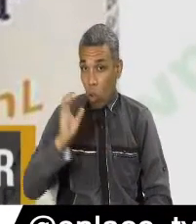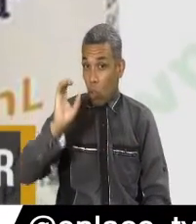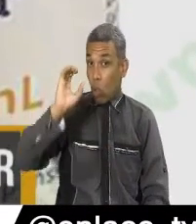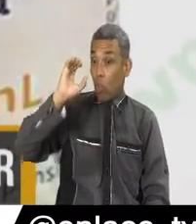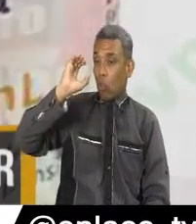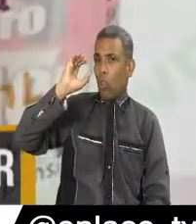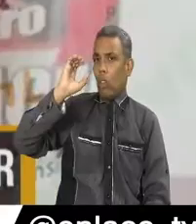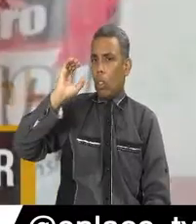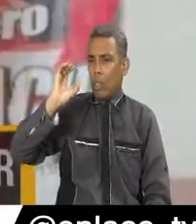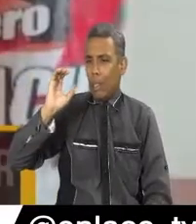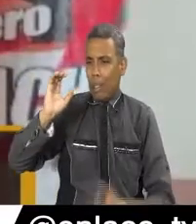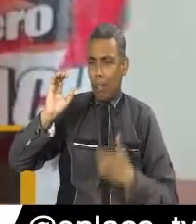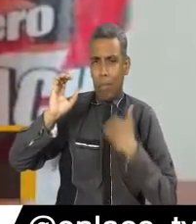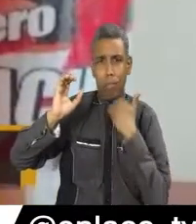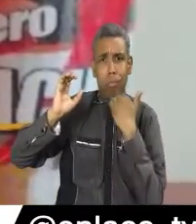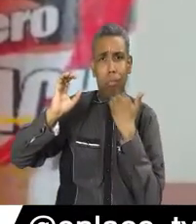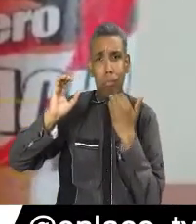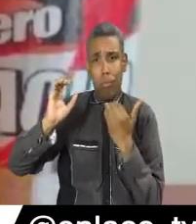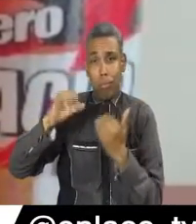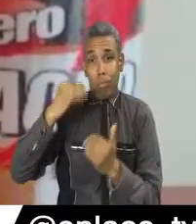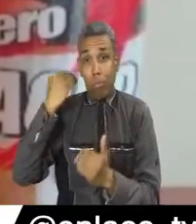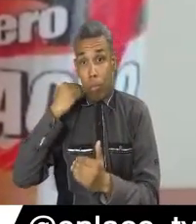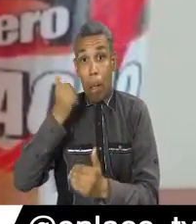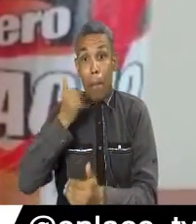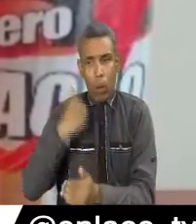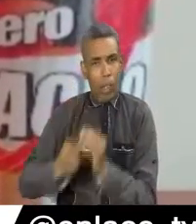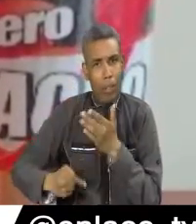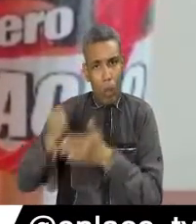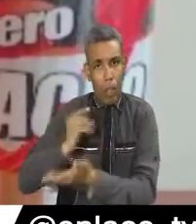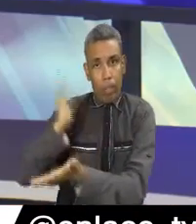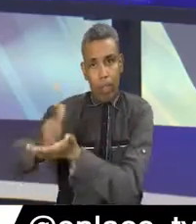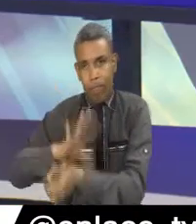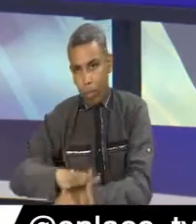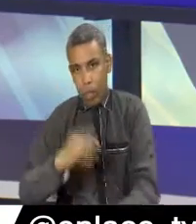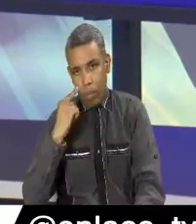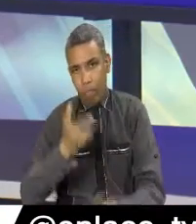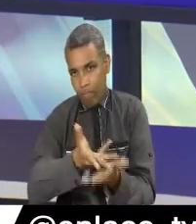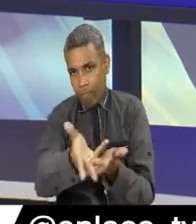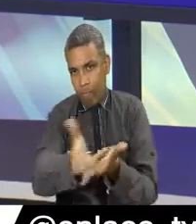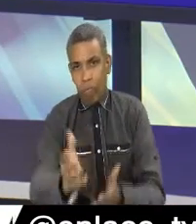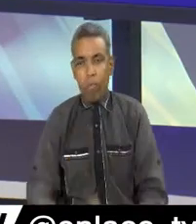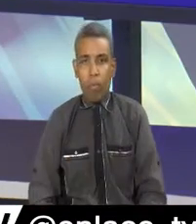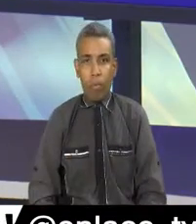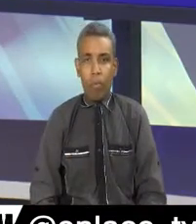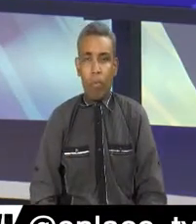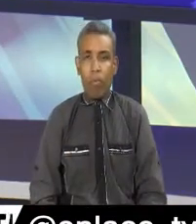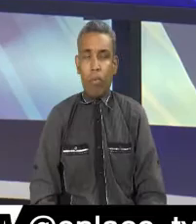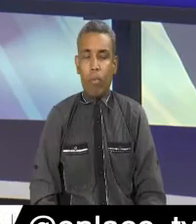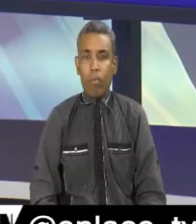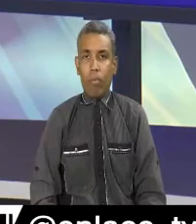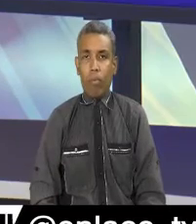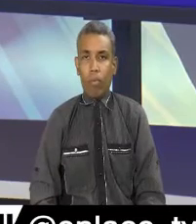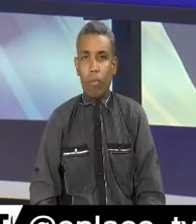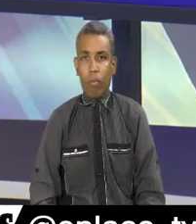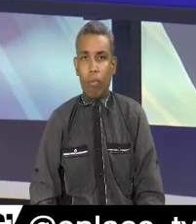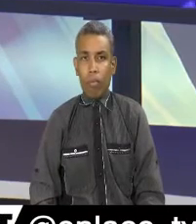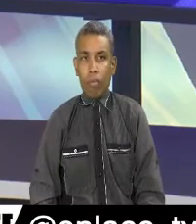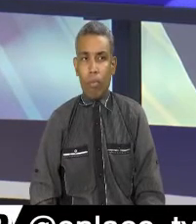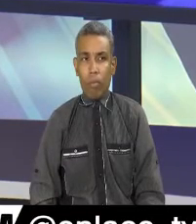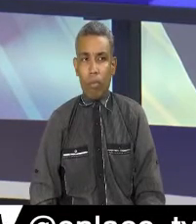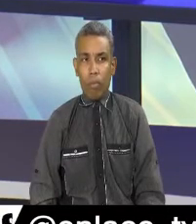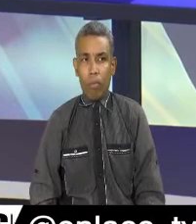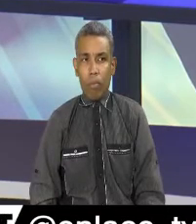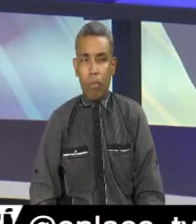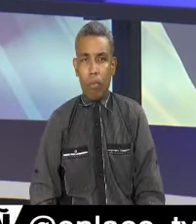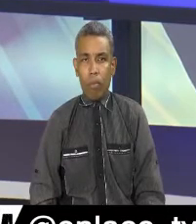su procedencia ilegal, se recomienda consultar al médico. Las autoridades reportaron que encontraron en el muelle